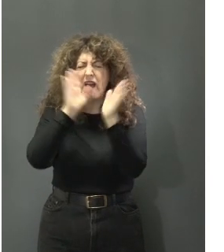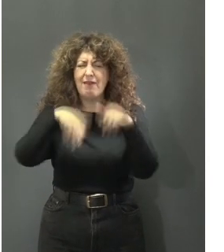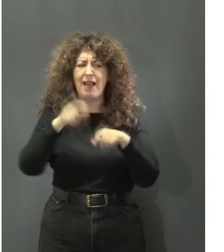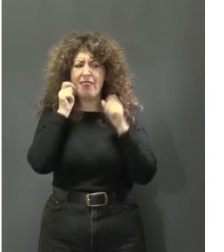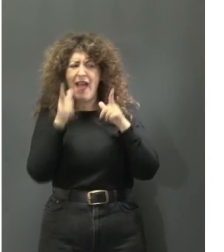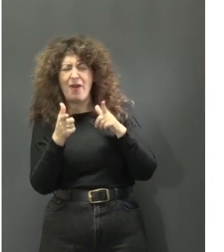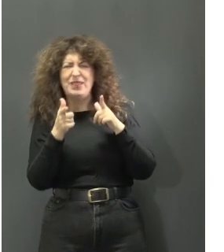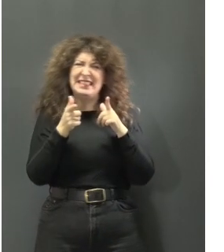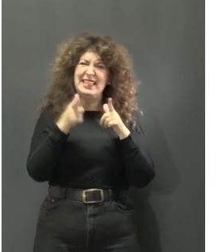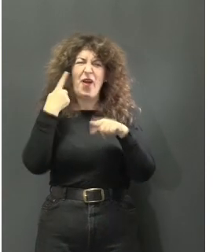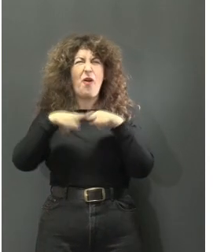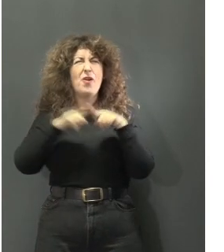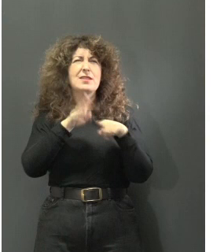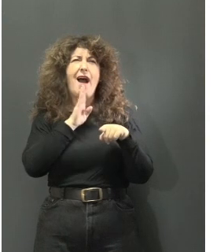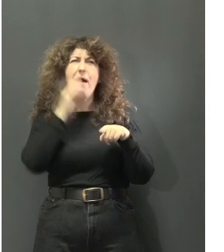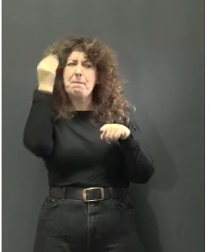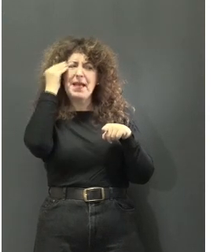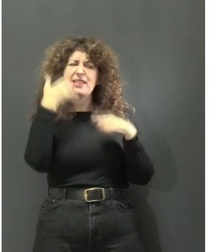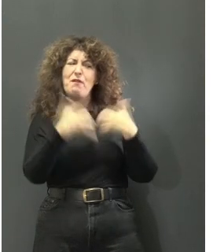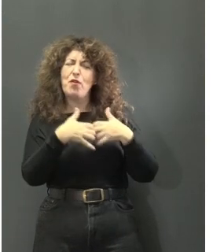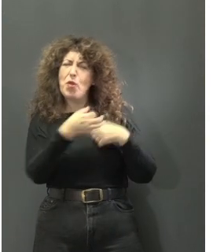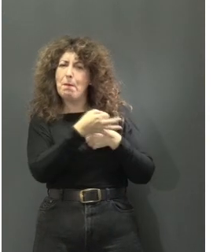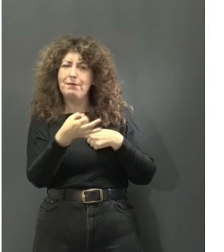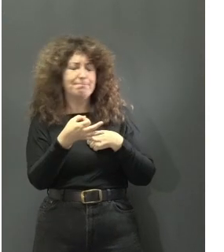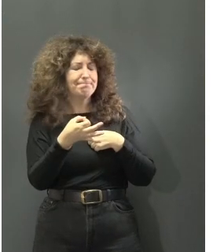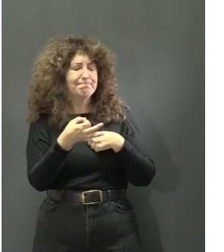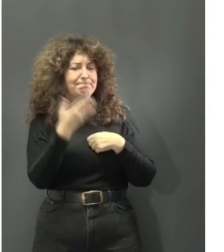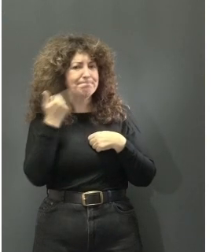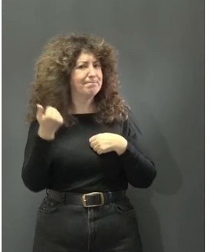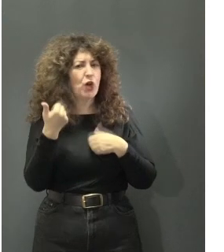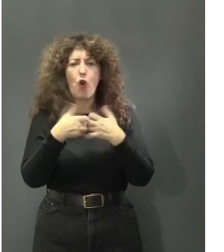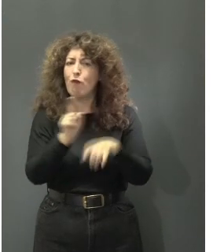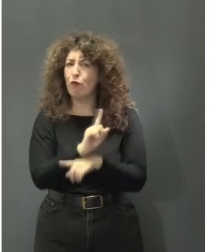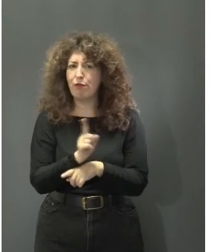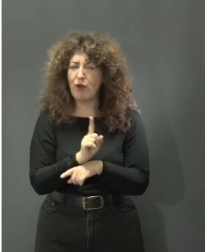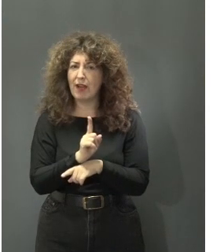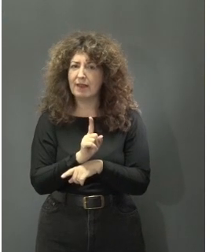que quizá esto que pensaba que funcionaba no funciona?